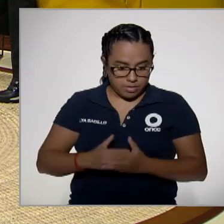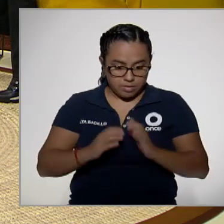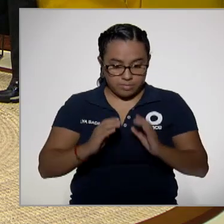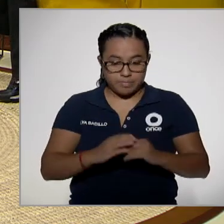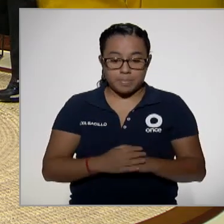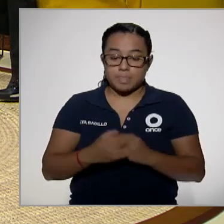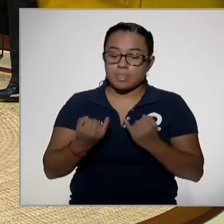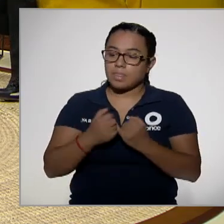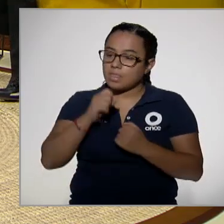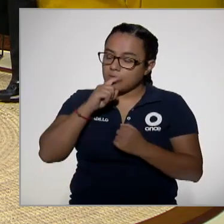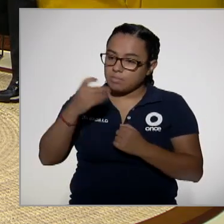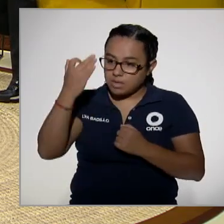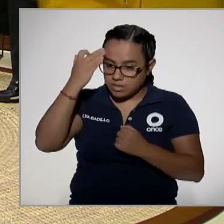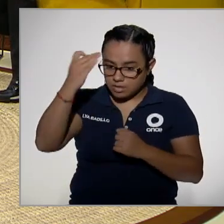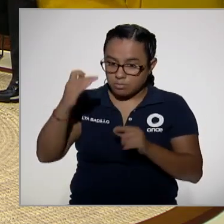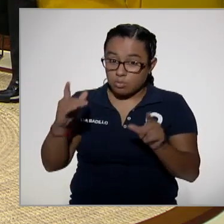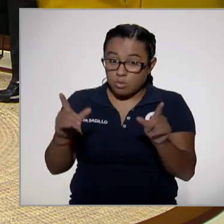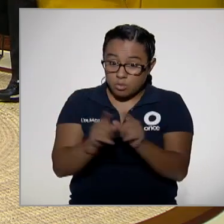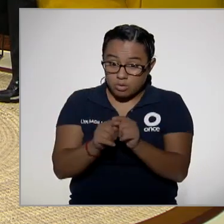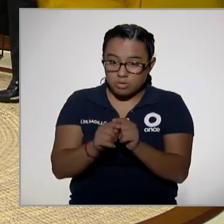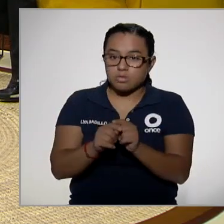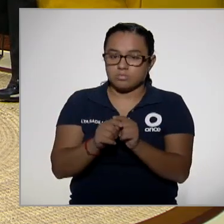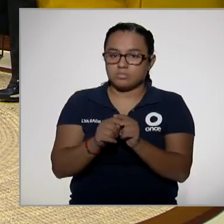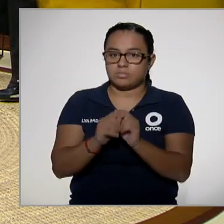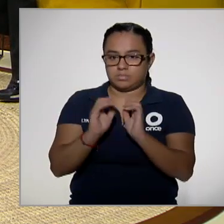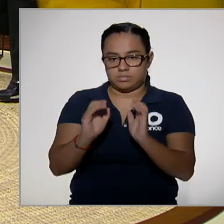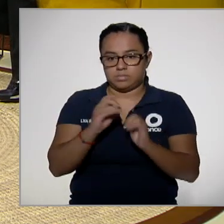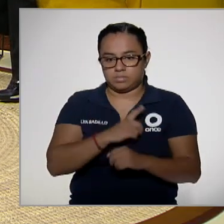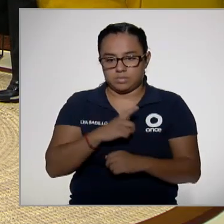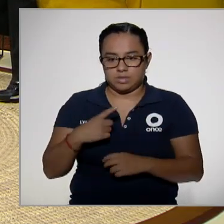periodo corto de tiempo sobre todo en